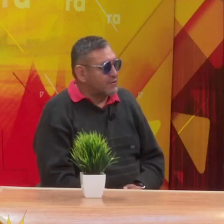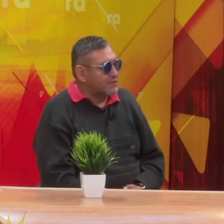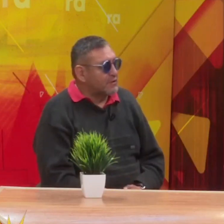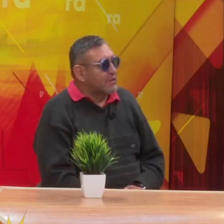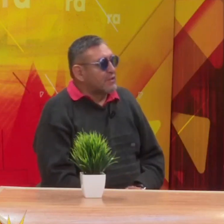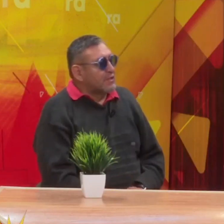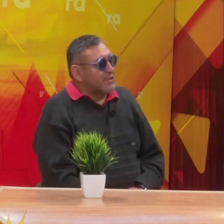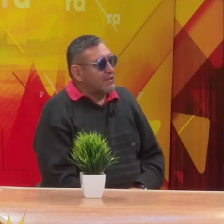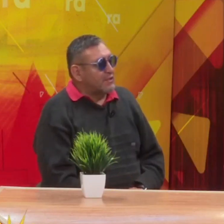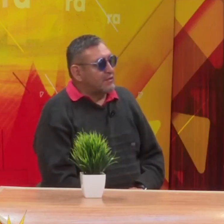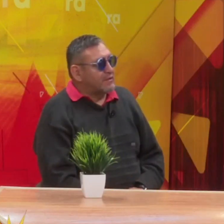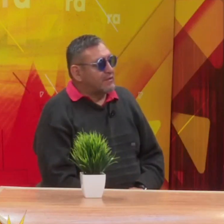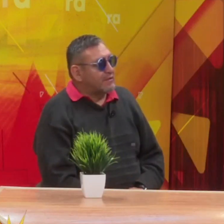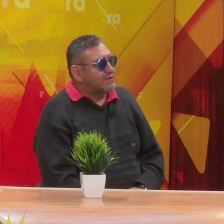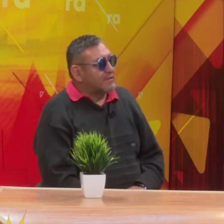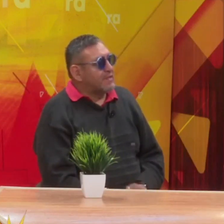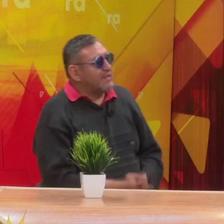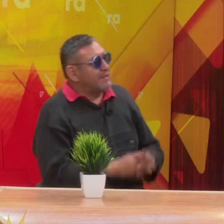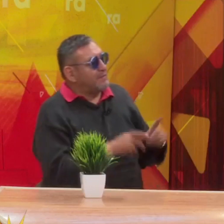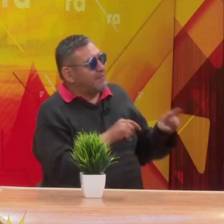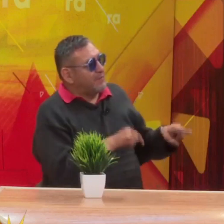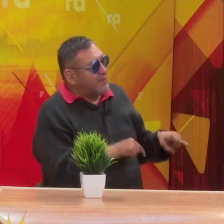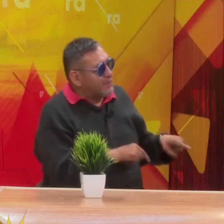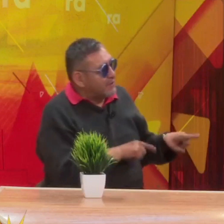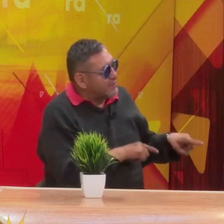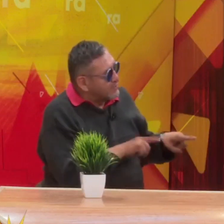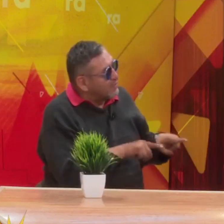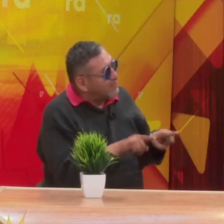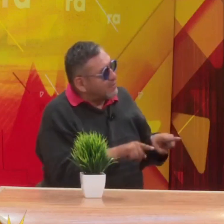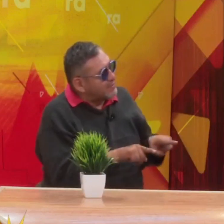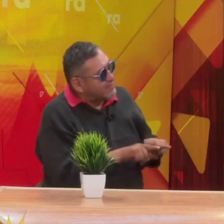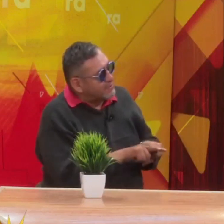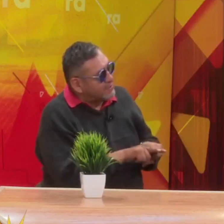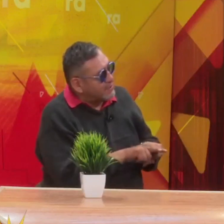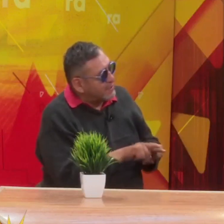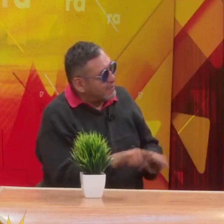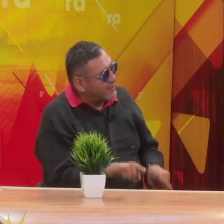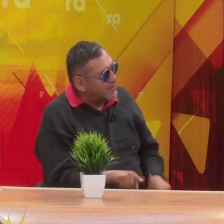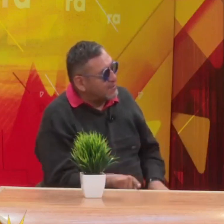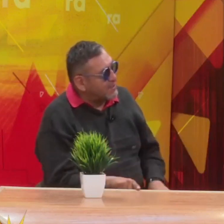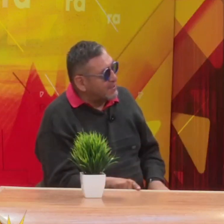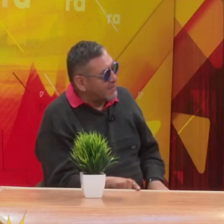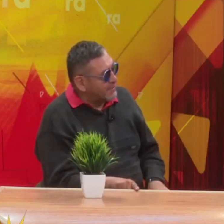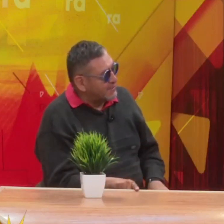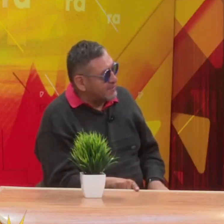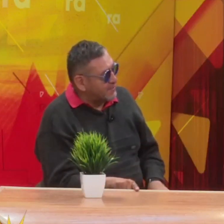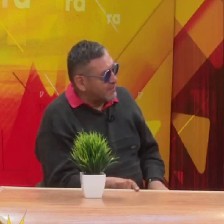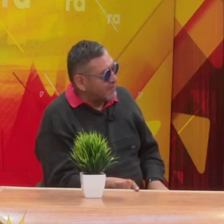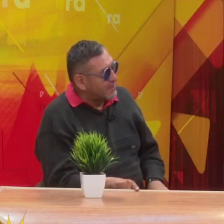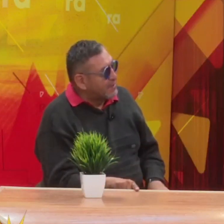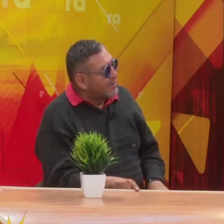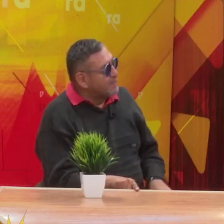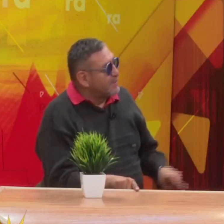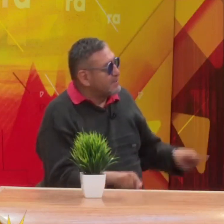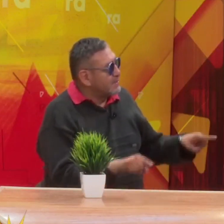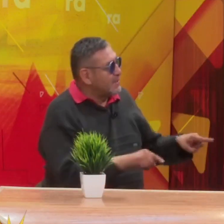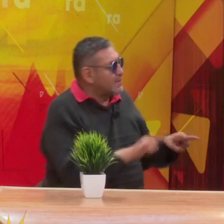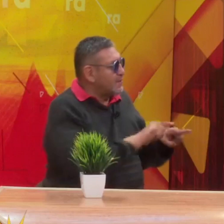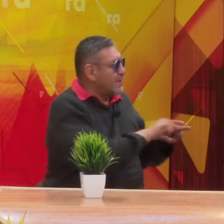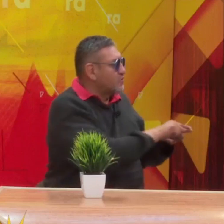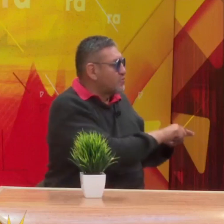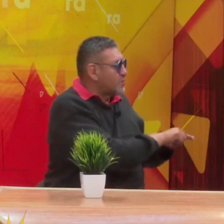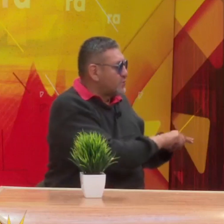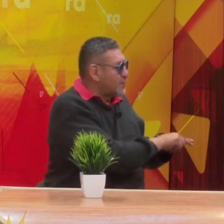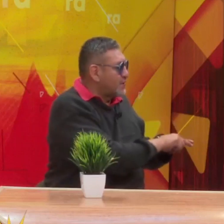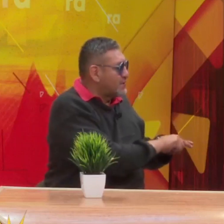de Scorsese. ¿Sabes qué? Yo creo que en esta última parte Scorsese, viste el irlandés también. Sí, claro. Más se dedica a